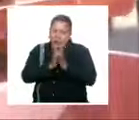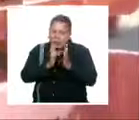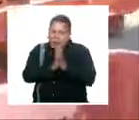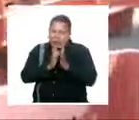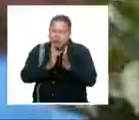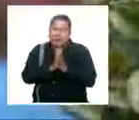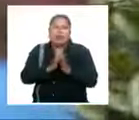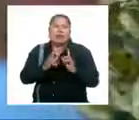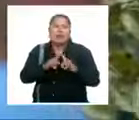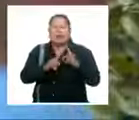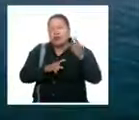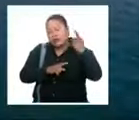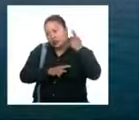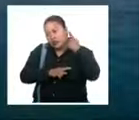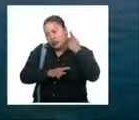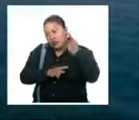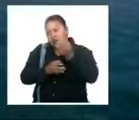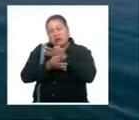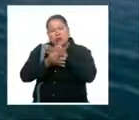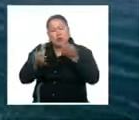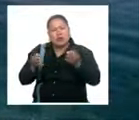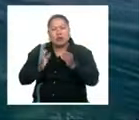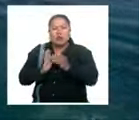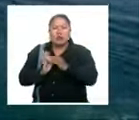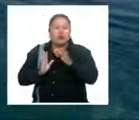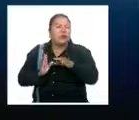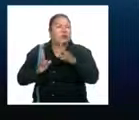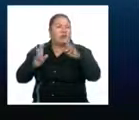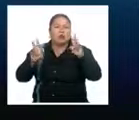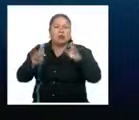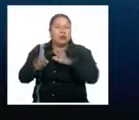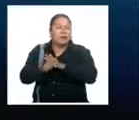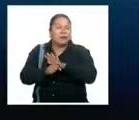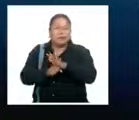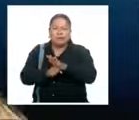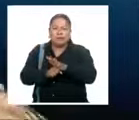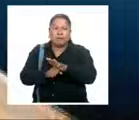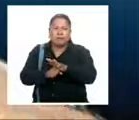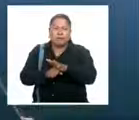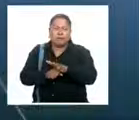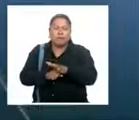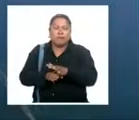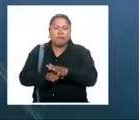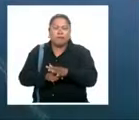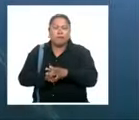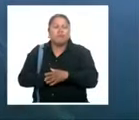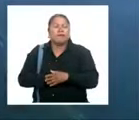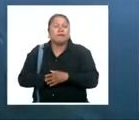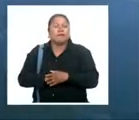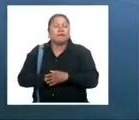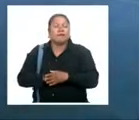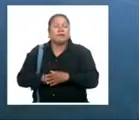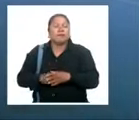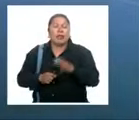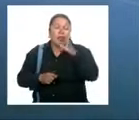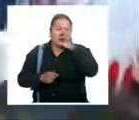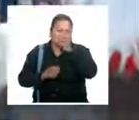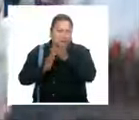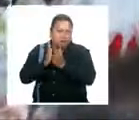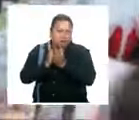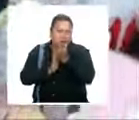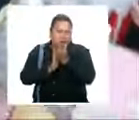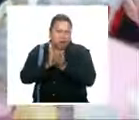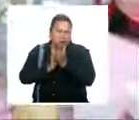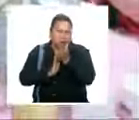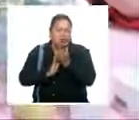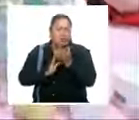políticas públicas, como fue el tema de lo que fue el tema de cambio climático,